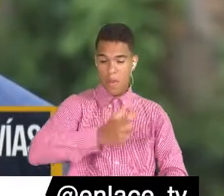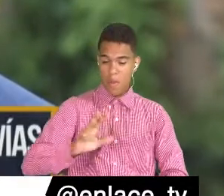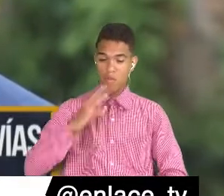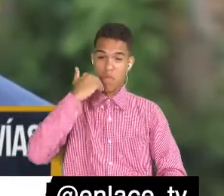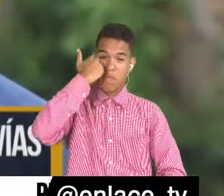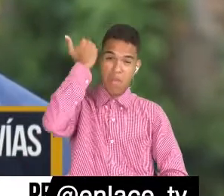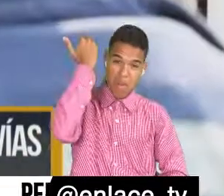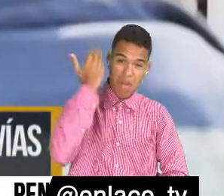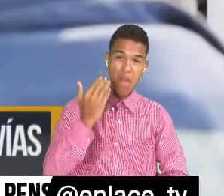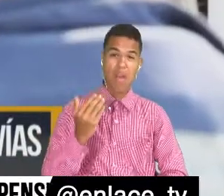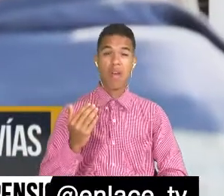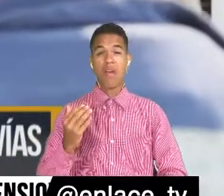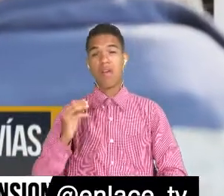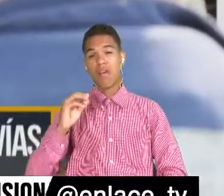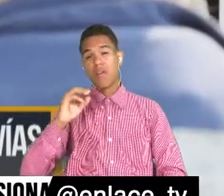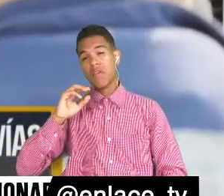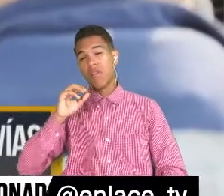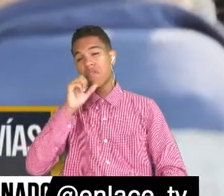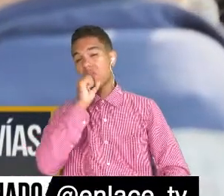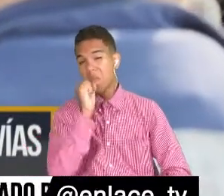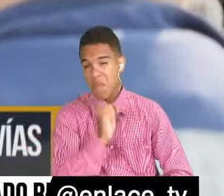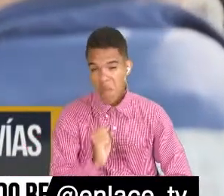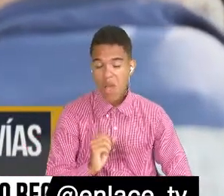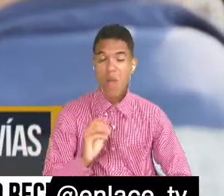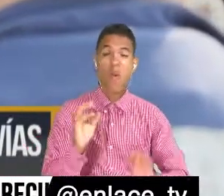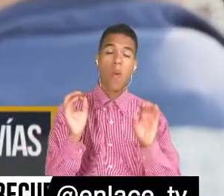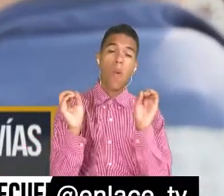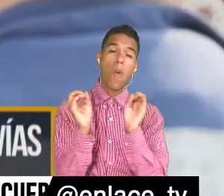adultas de la tercera edad, si son...